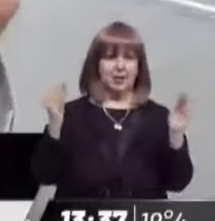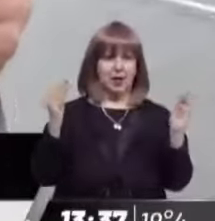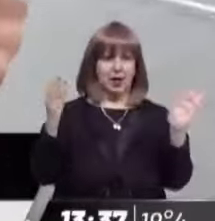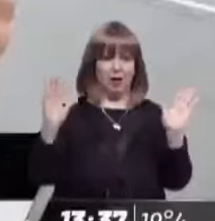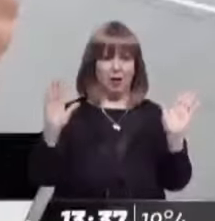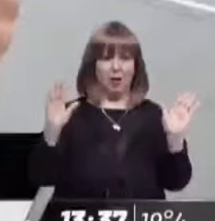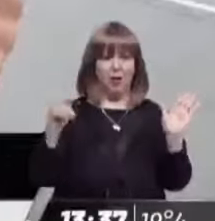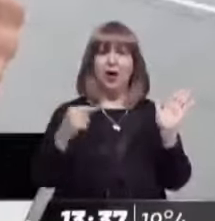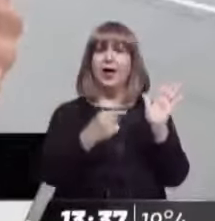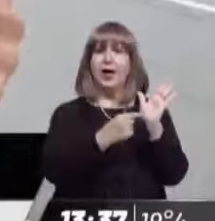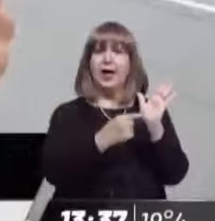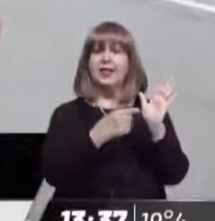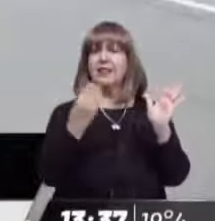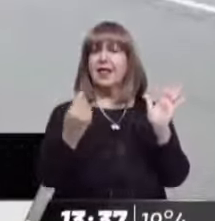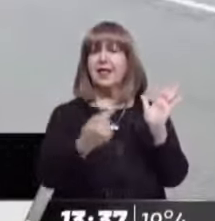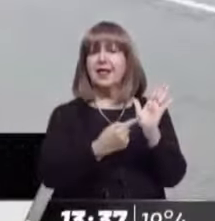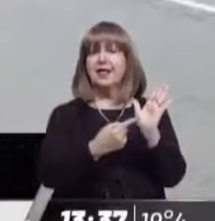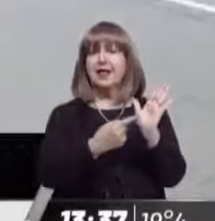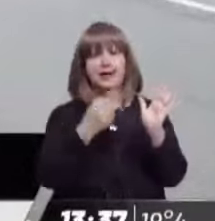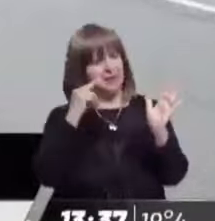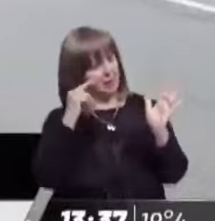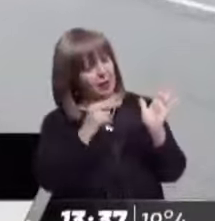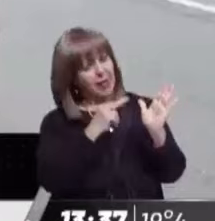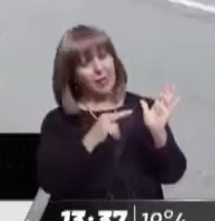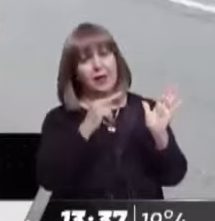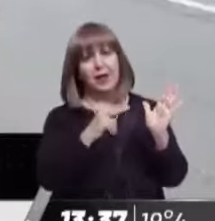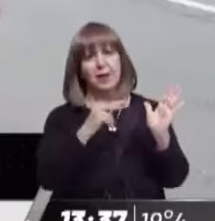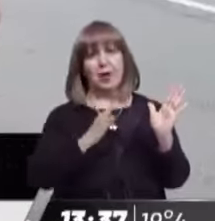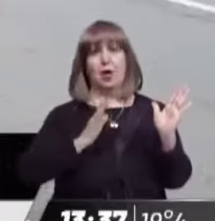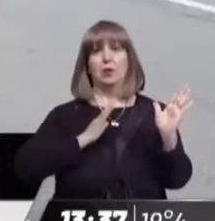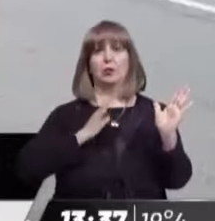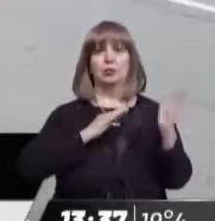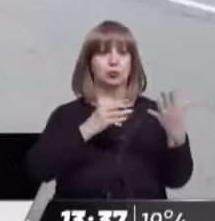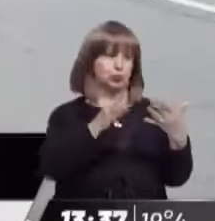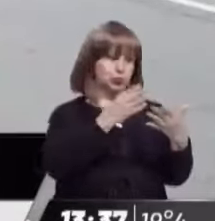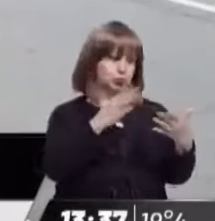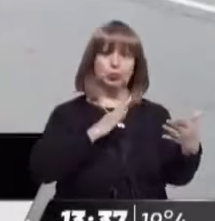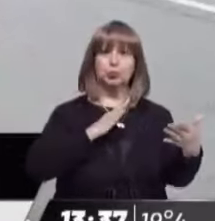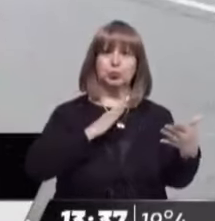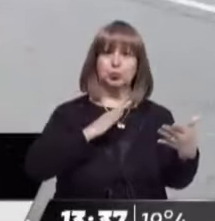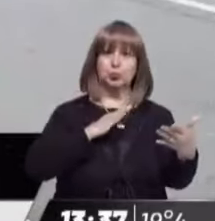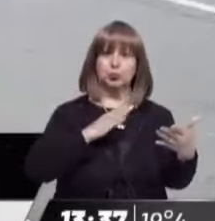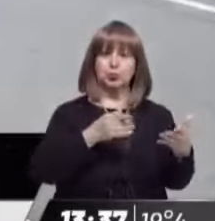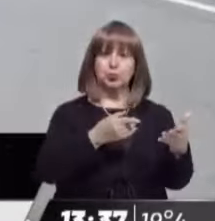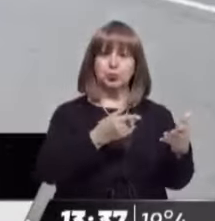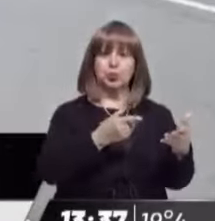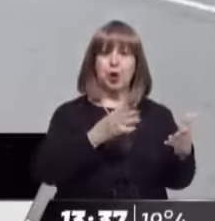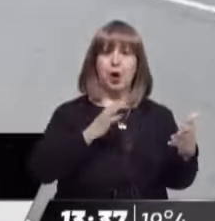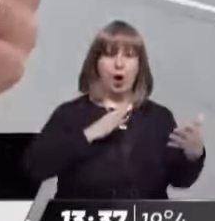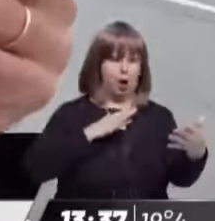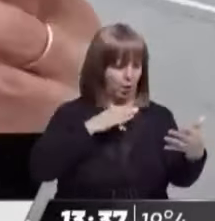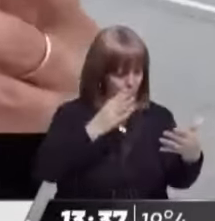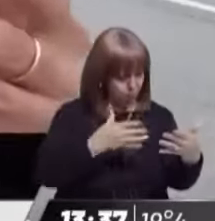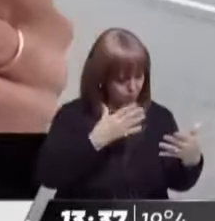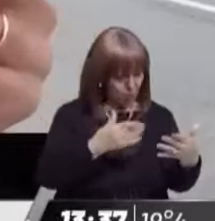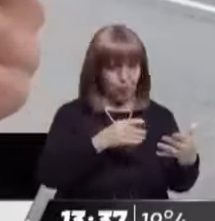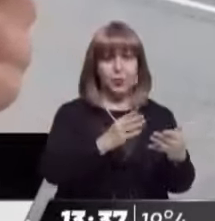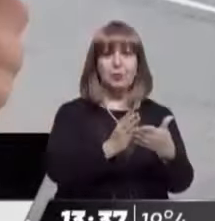Bueno, uno es para mirar y para asustarse un poquitito, ¿no? Epa. No por nada personal con el